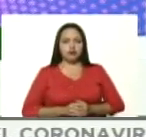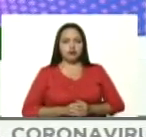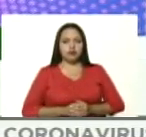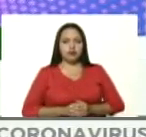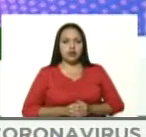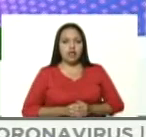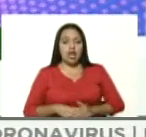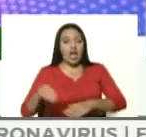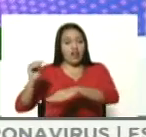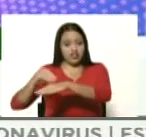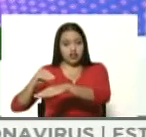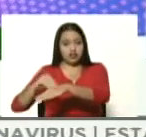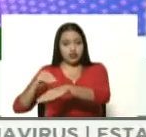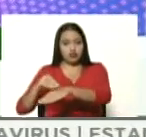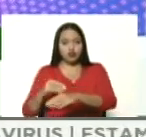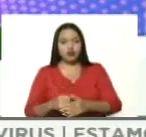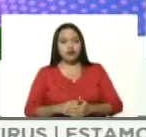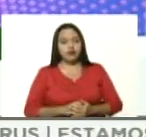alertó